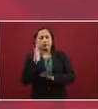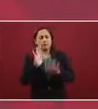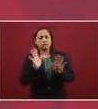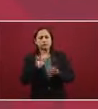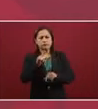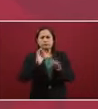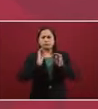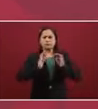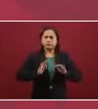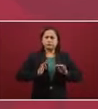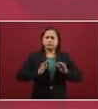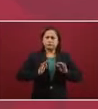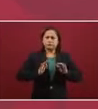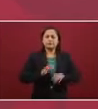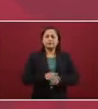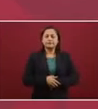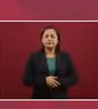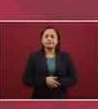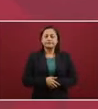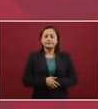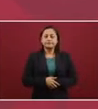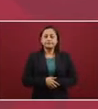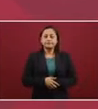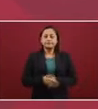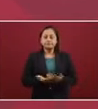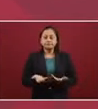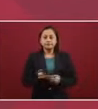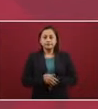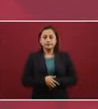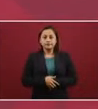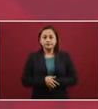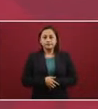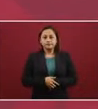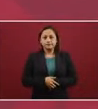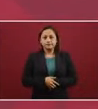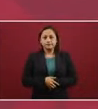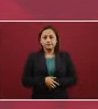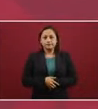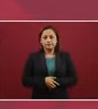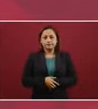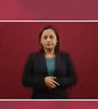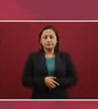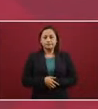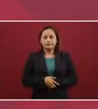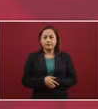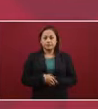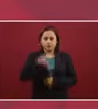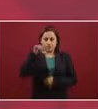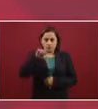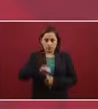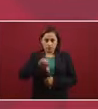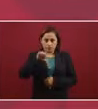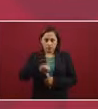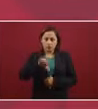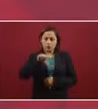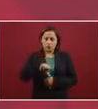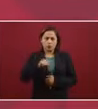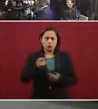más. Bueno, vamos a dejar la sesión de hoy para